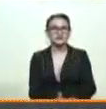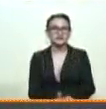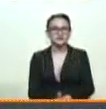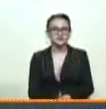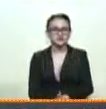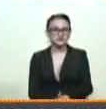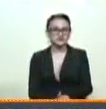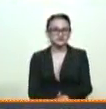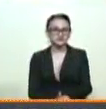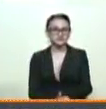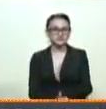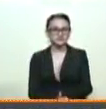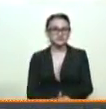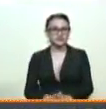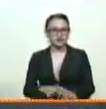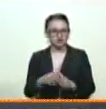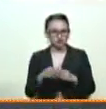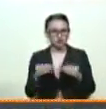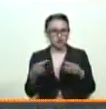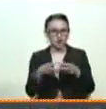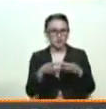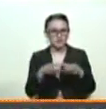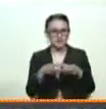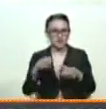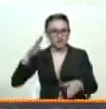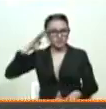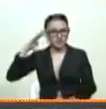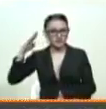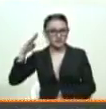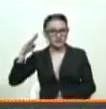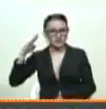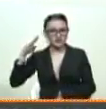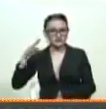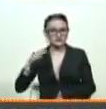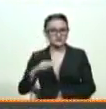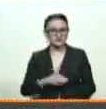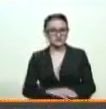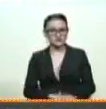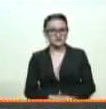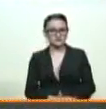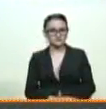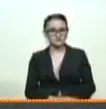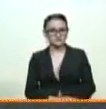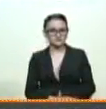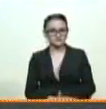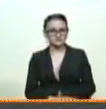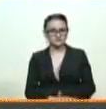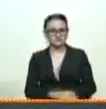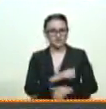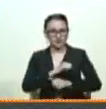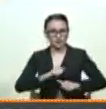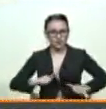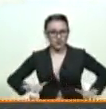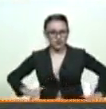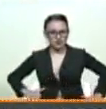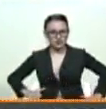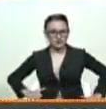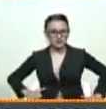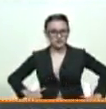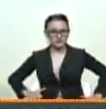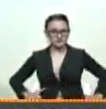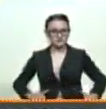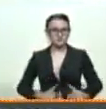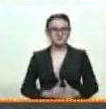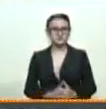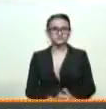y todos los compañeros comandantes de las zonas de la Guardia Nacional Bolivariana.